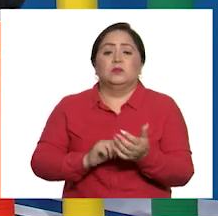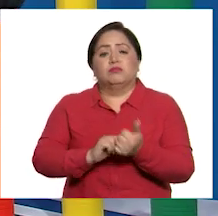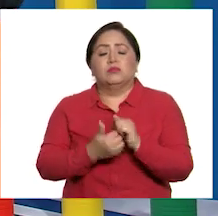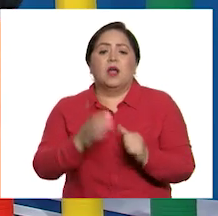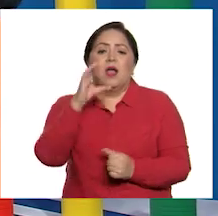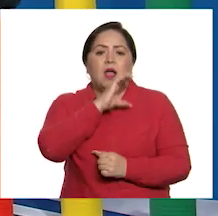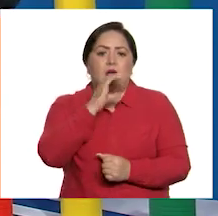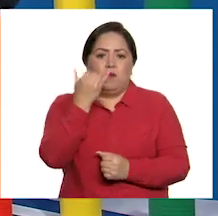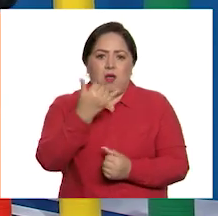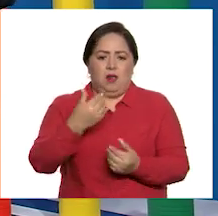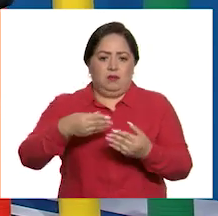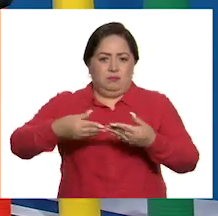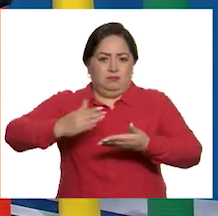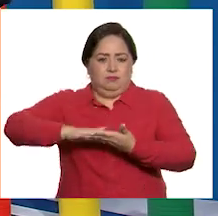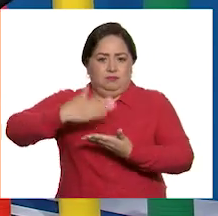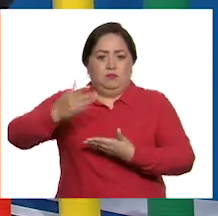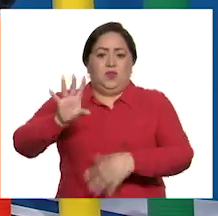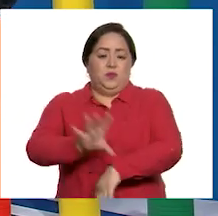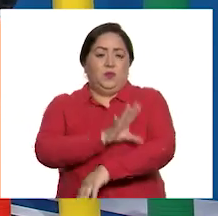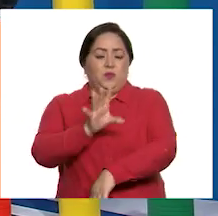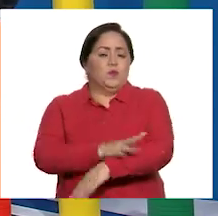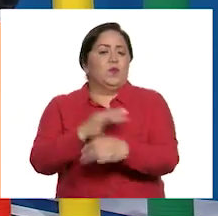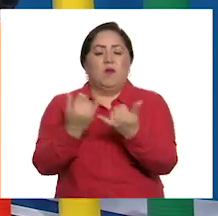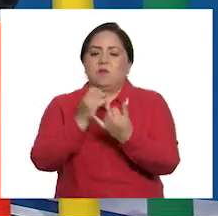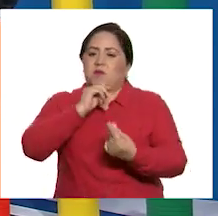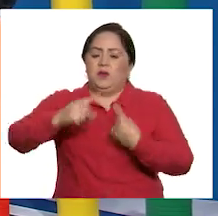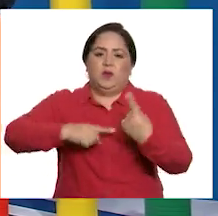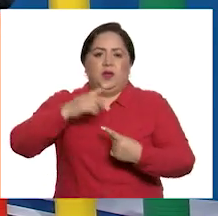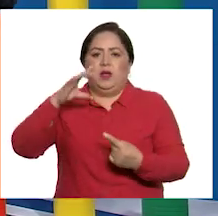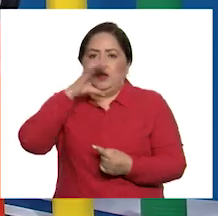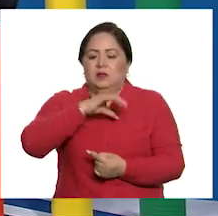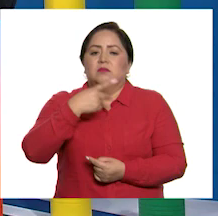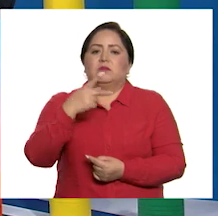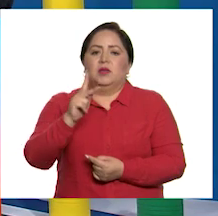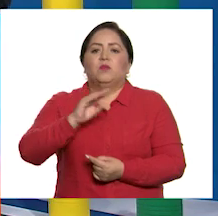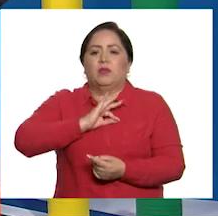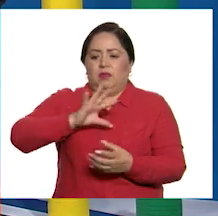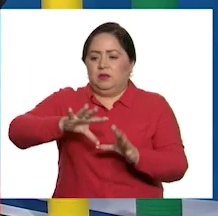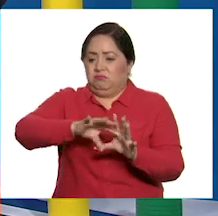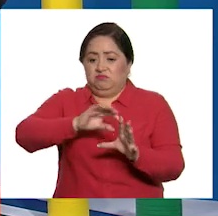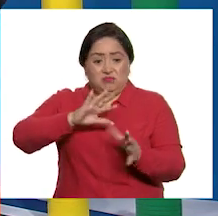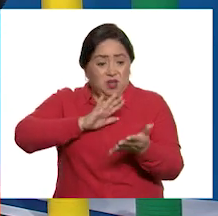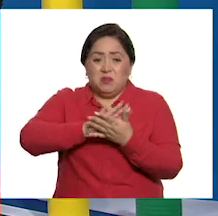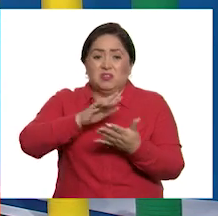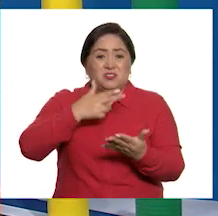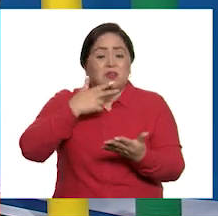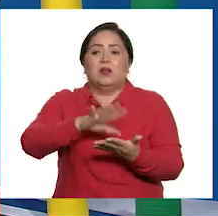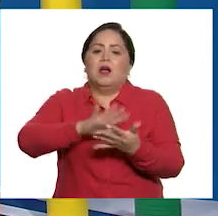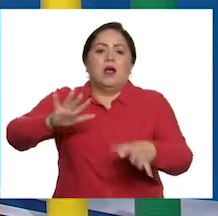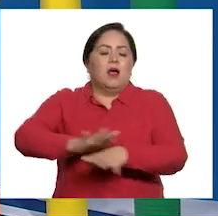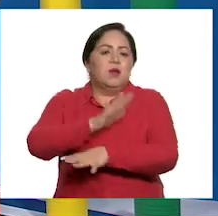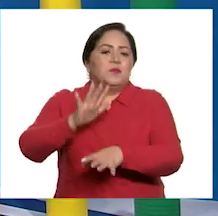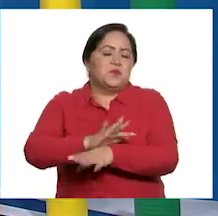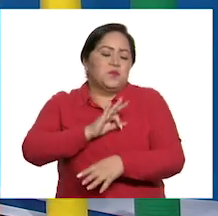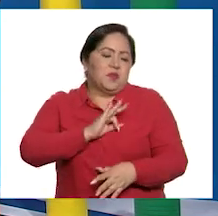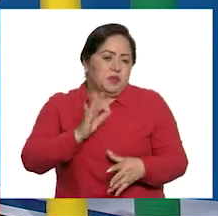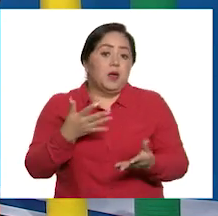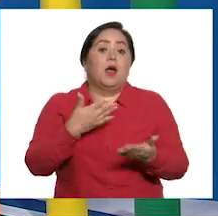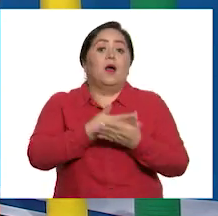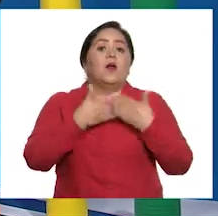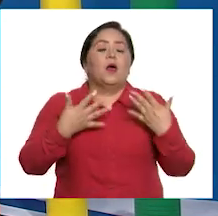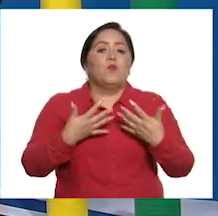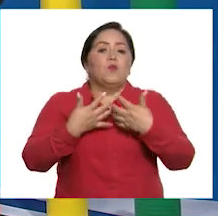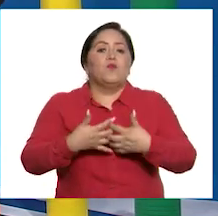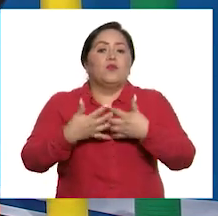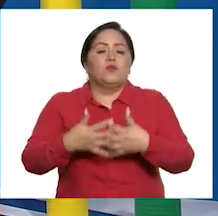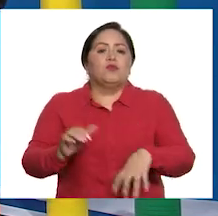en sus pantallas, en la batería y su procesador, pero es residual por su funcionamiento. Continuemos con el motor